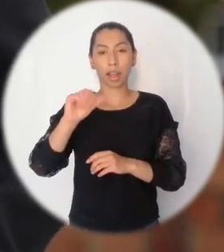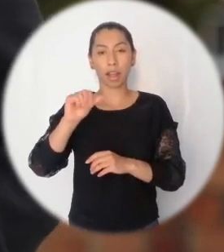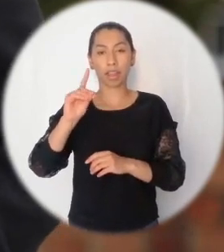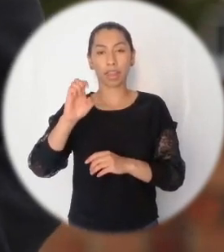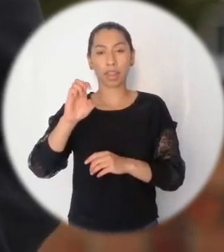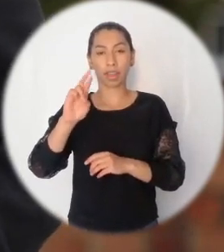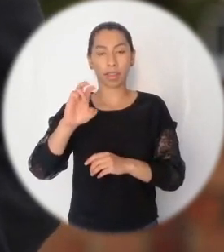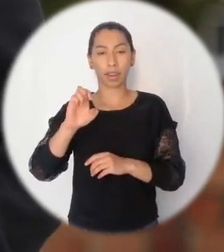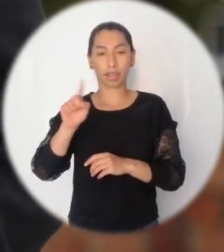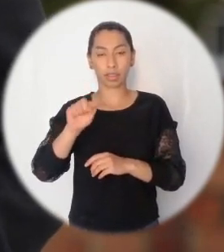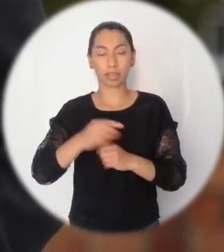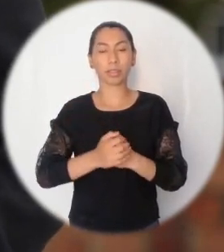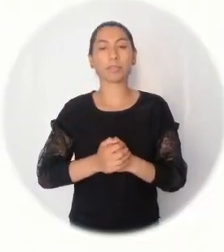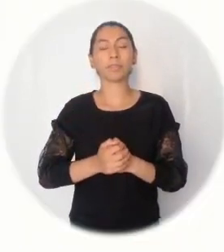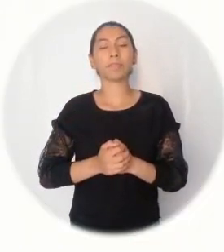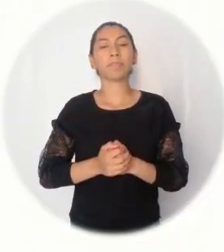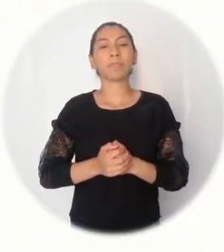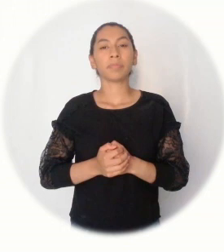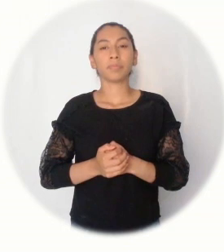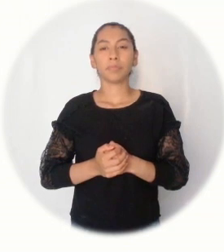no desplazarse a otros territorios.